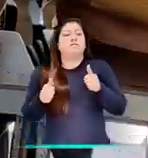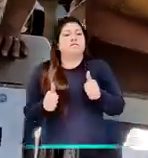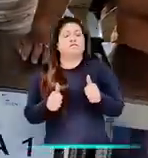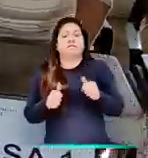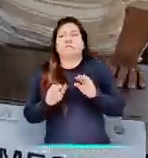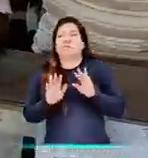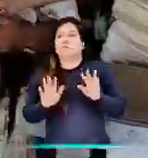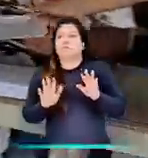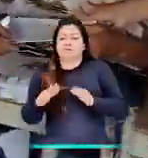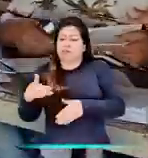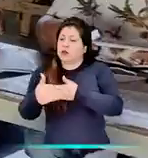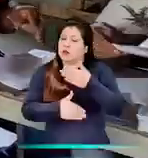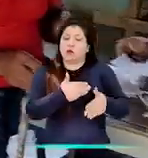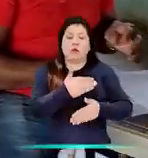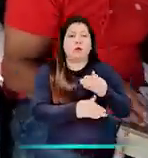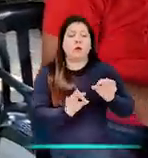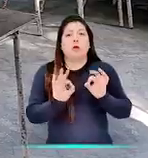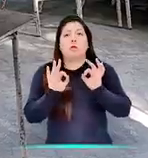Excelente,